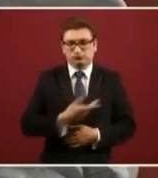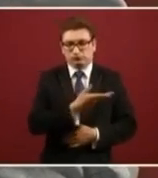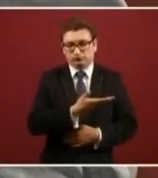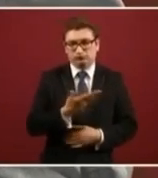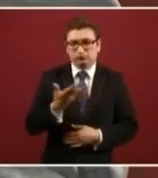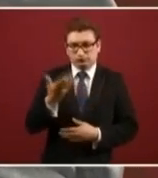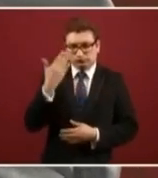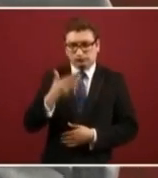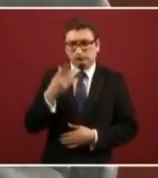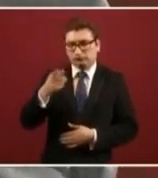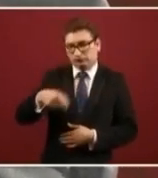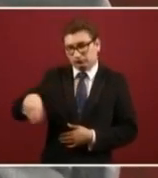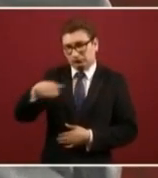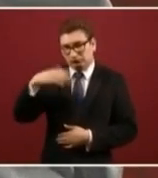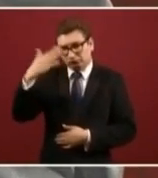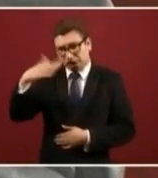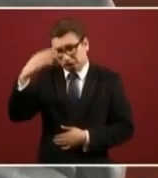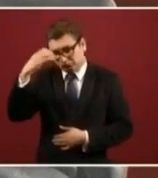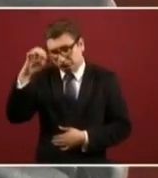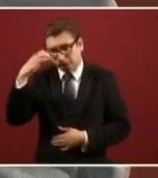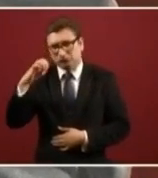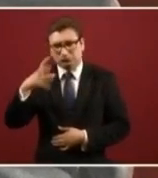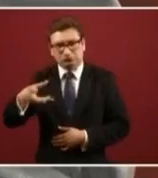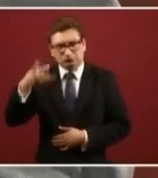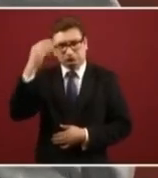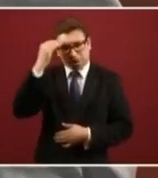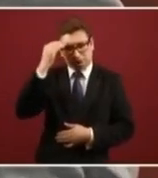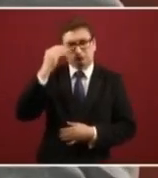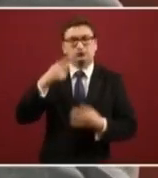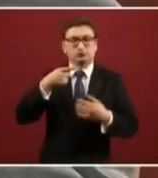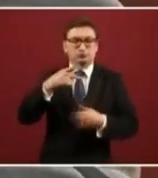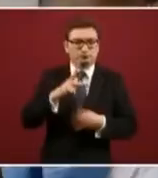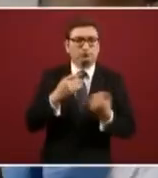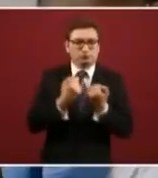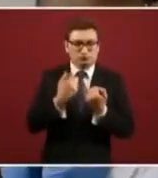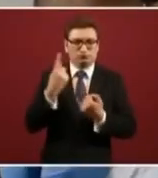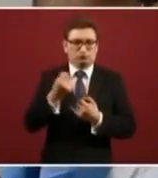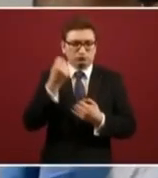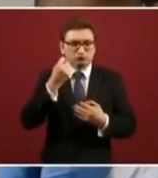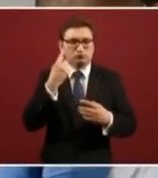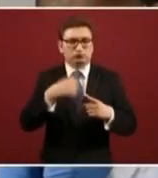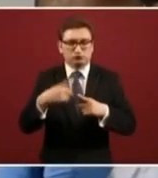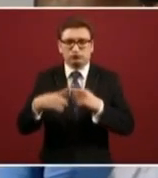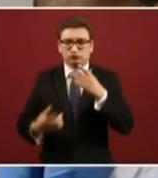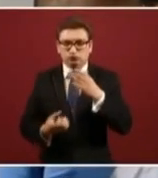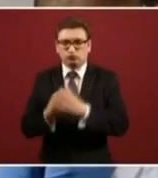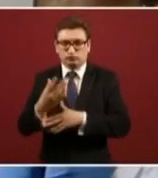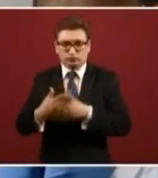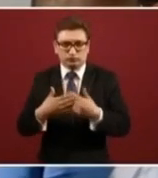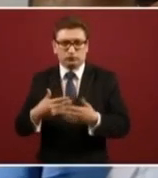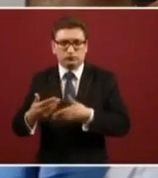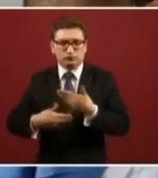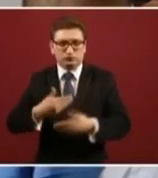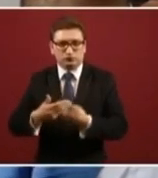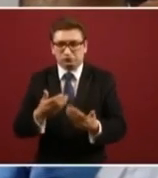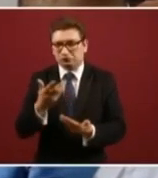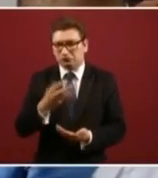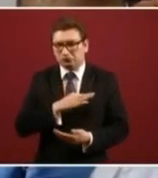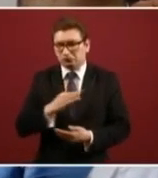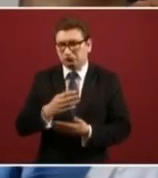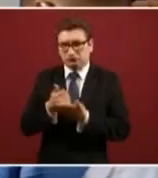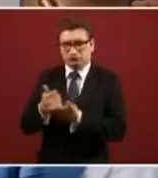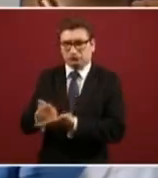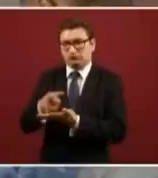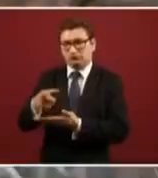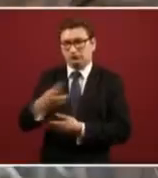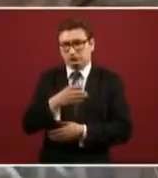nosotros aprendemos de ellos, pero hay prácticas y tecnologías que con el tiempo se han demostrado que facilitan